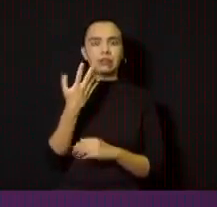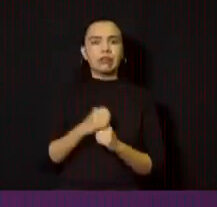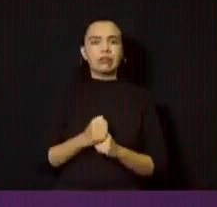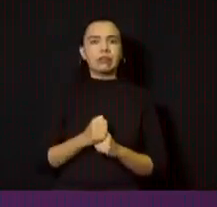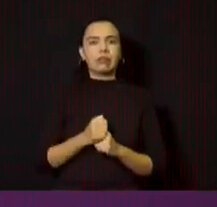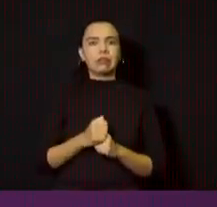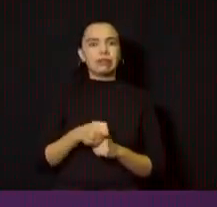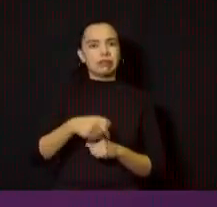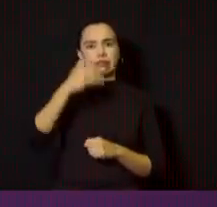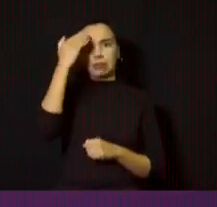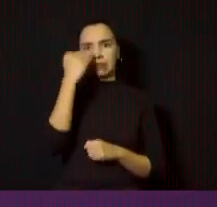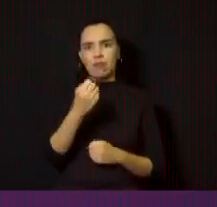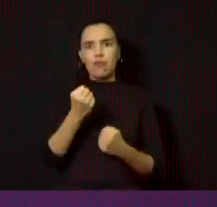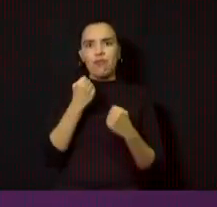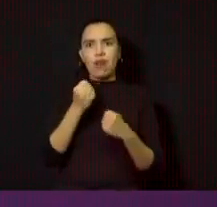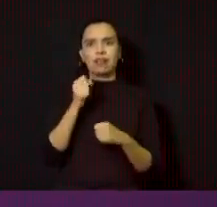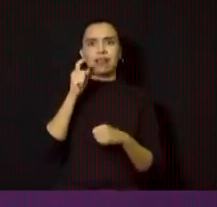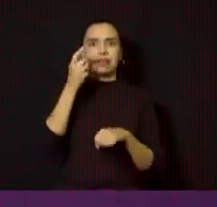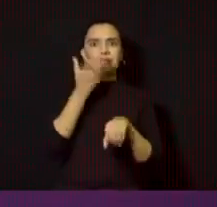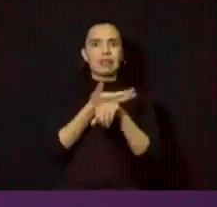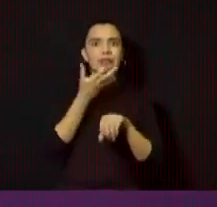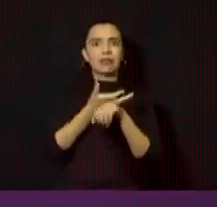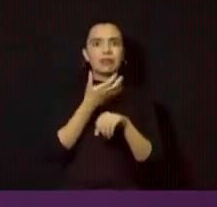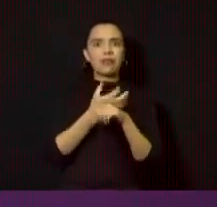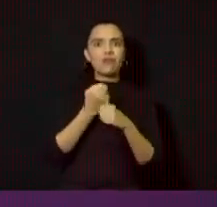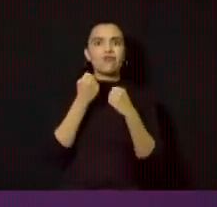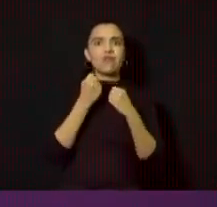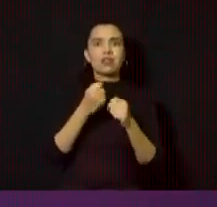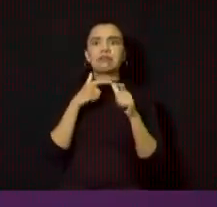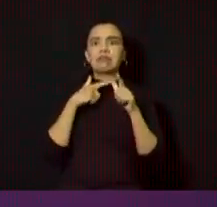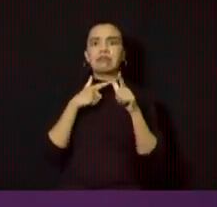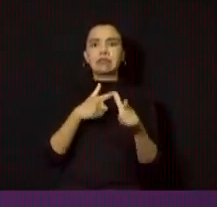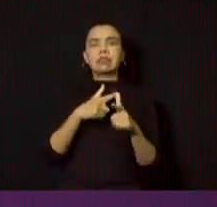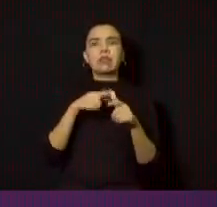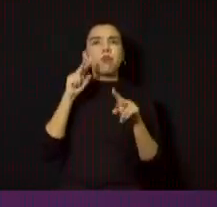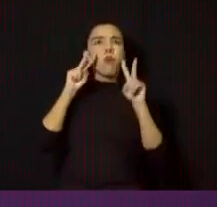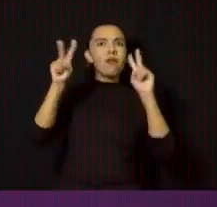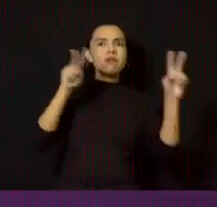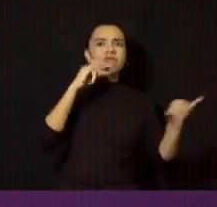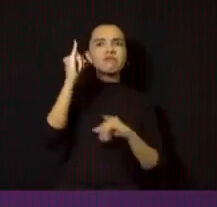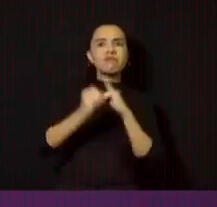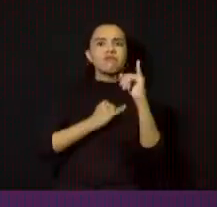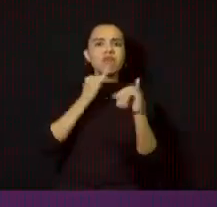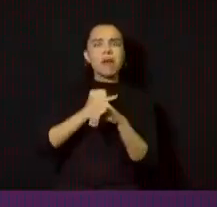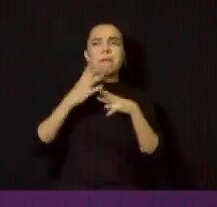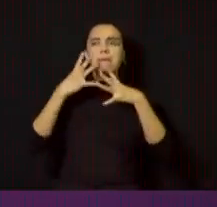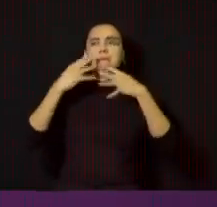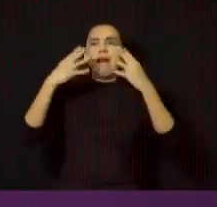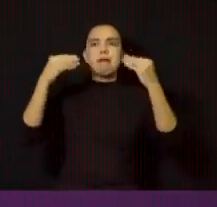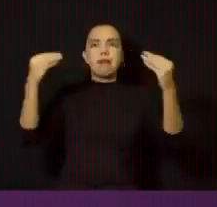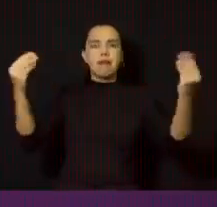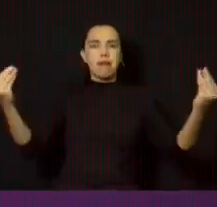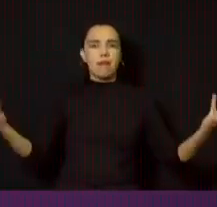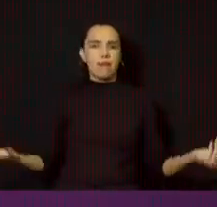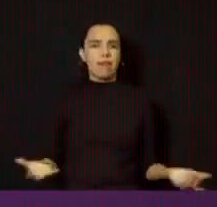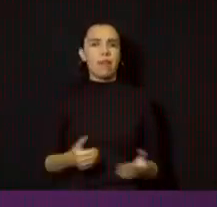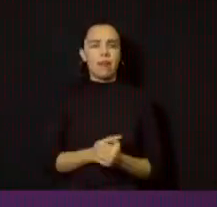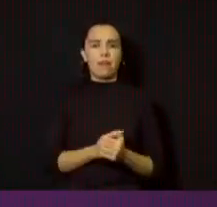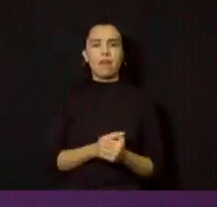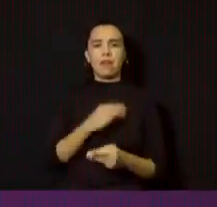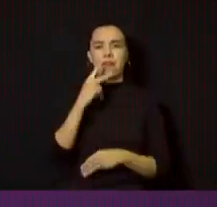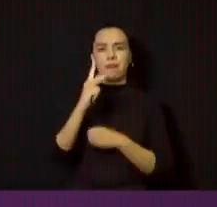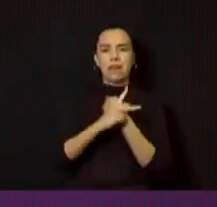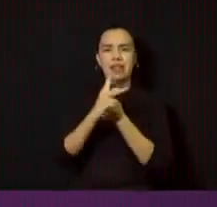Sabemos que estás fuerte en Estados Unidos, pero que estás con una visión internacional de crecer tu organización en todos los